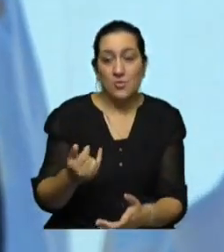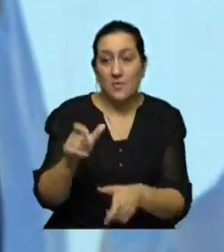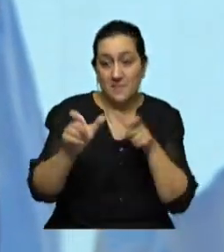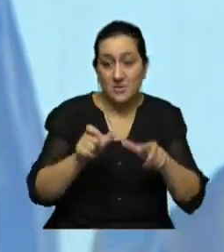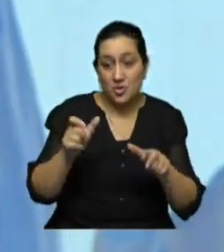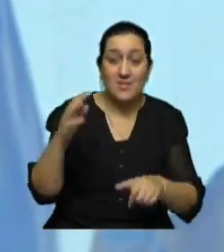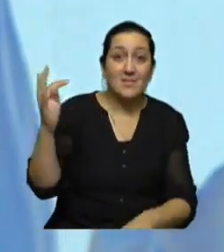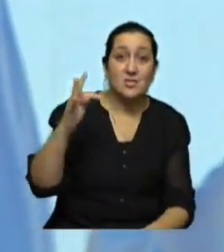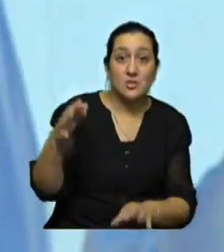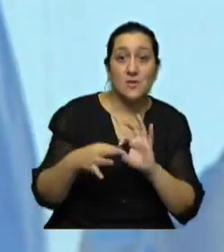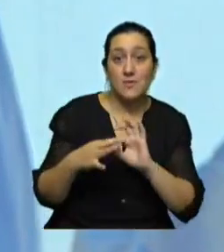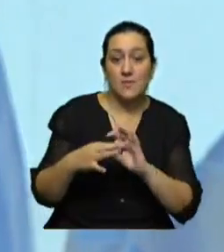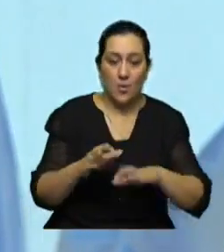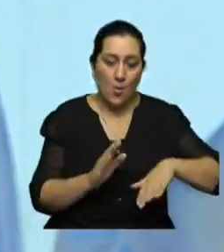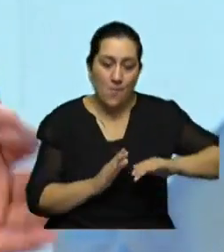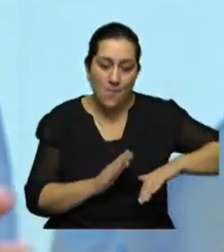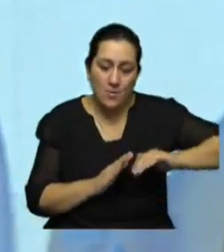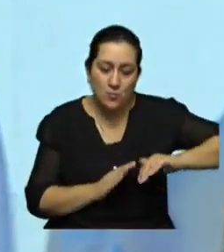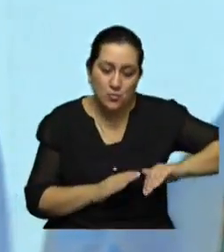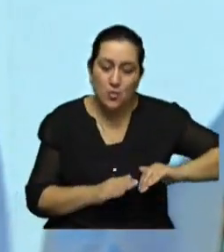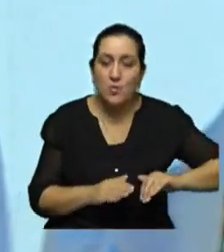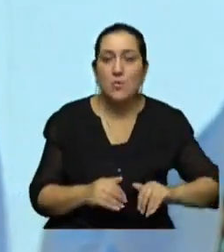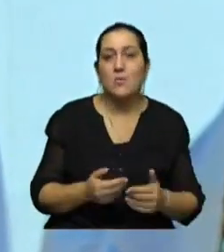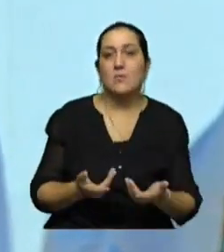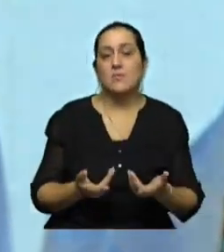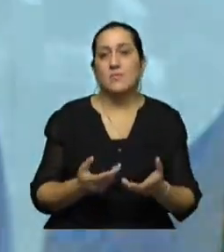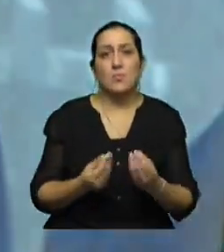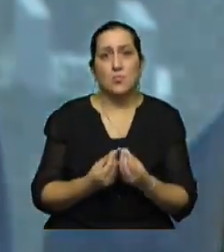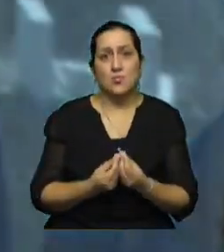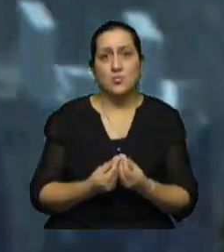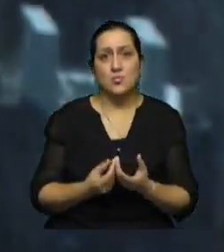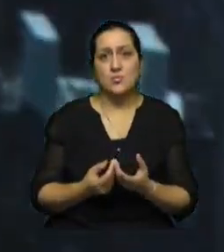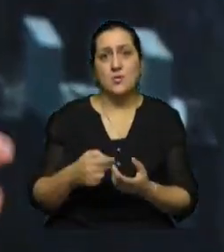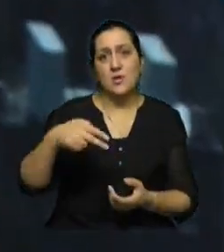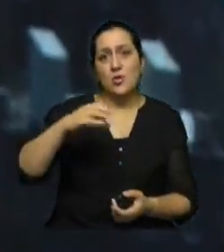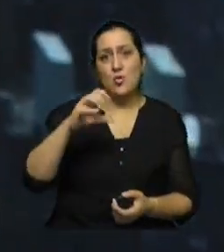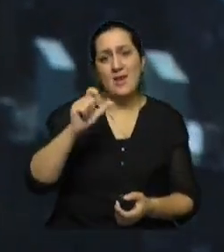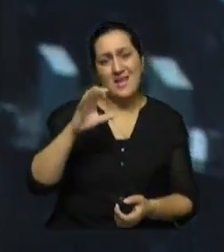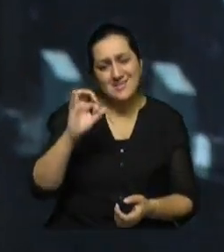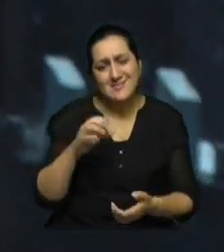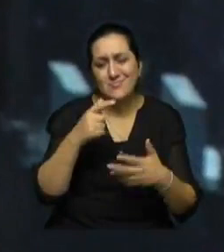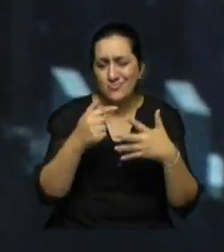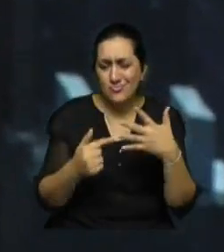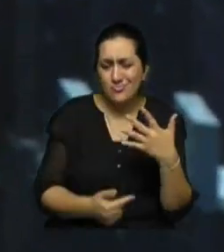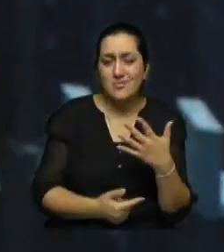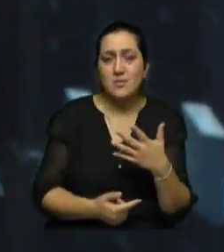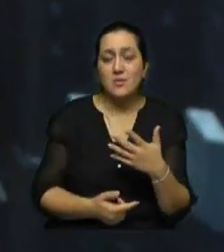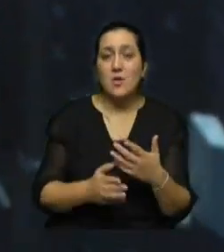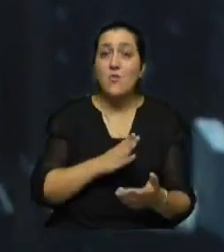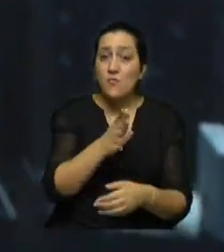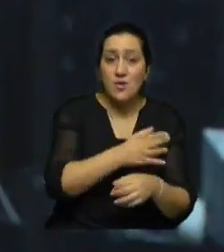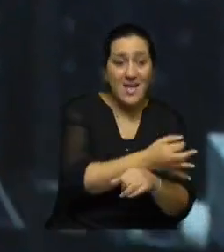talleristas vinculados a la percusión, Juan Carlos Ferreira, en un momento Osvaldo Fattoruso, en un momento Nicolás Arnicho, salieron a